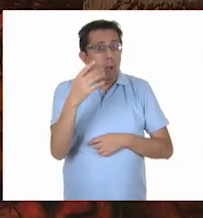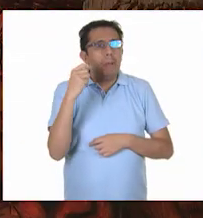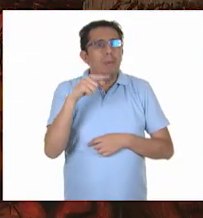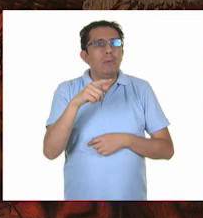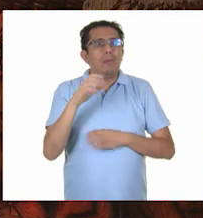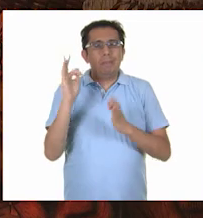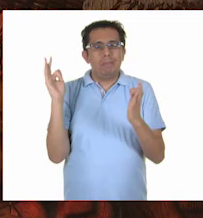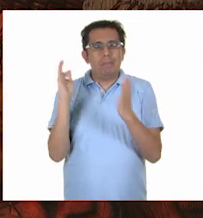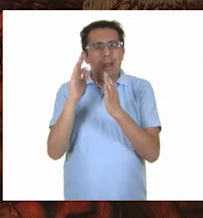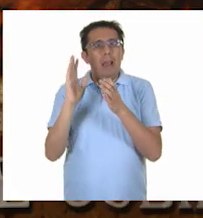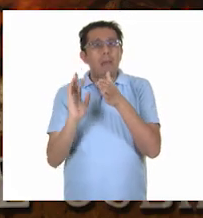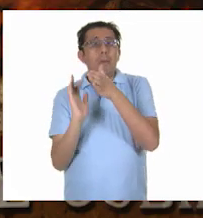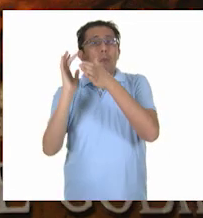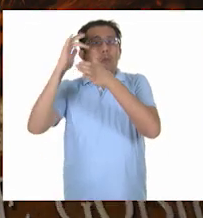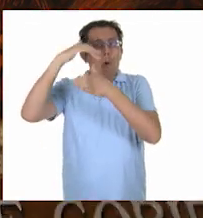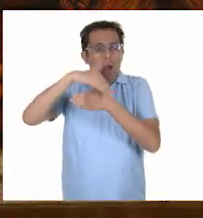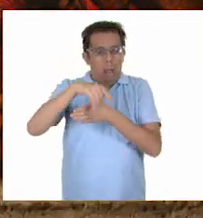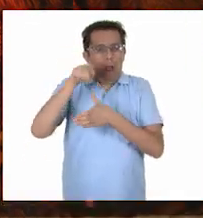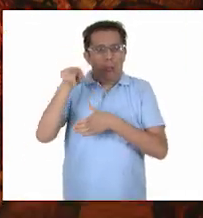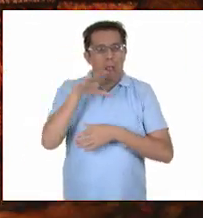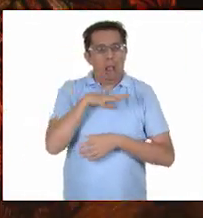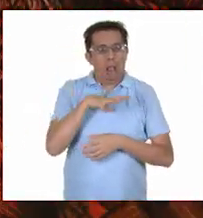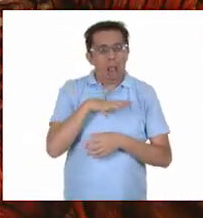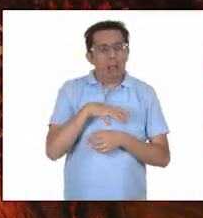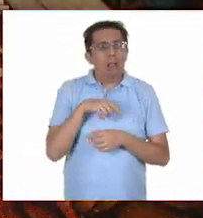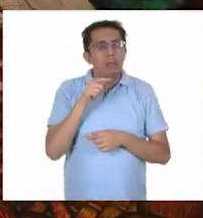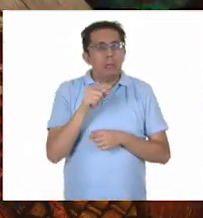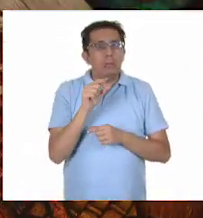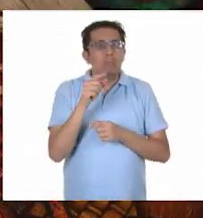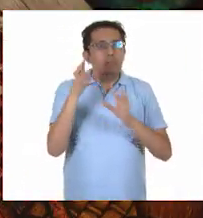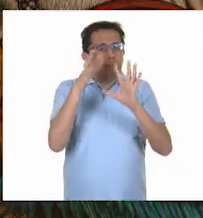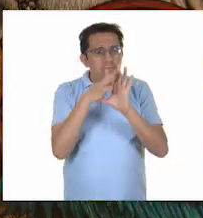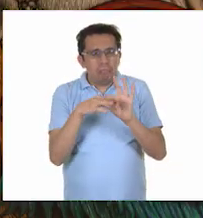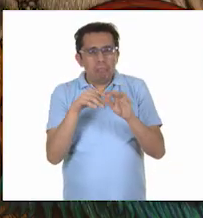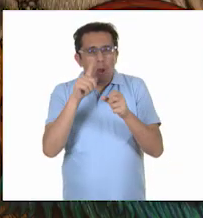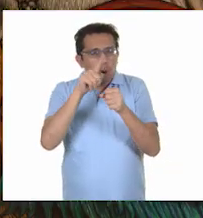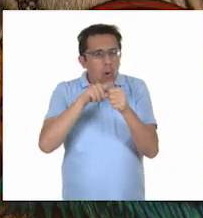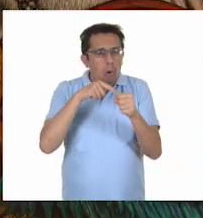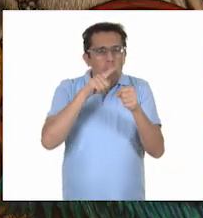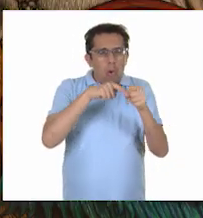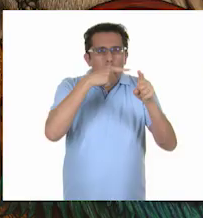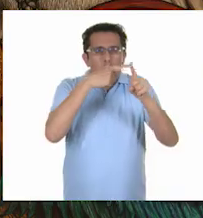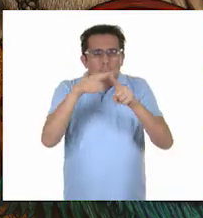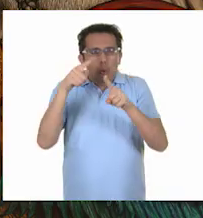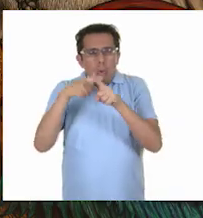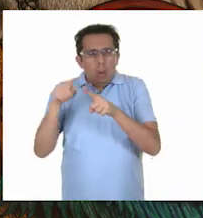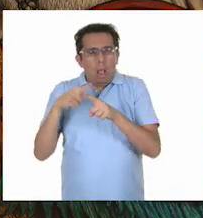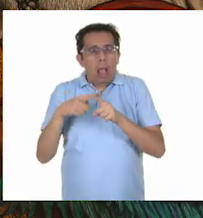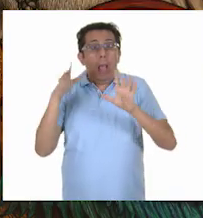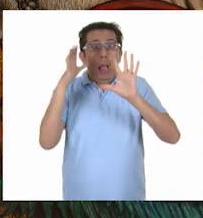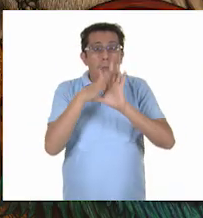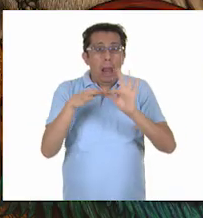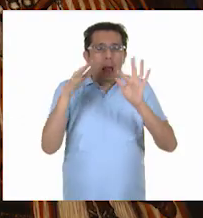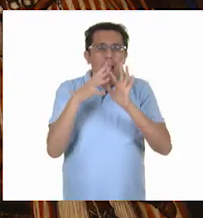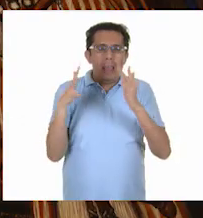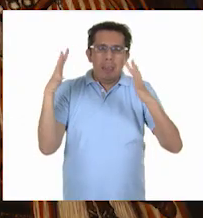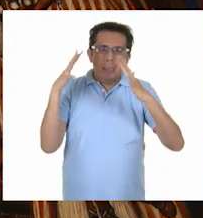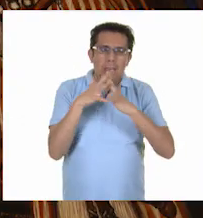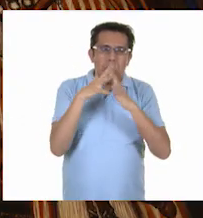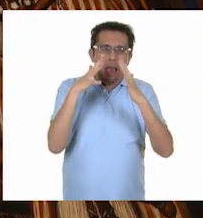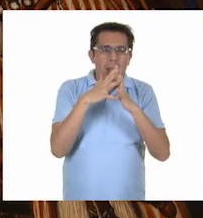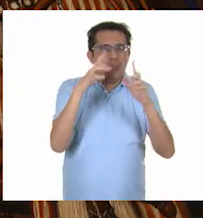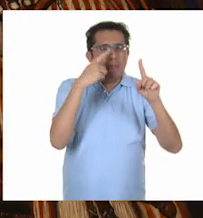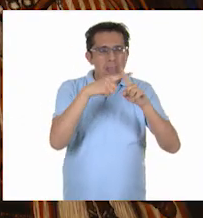volcán Matlalcueyetl. Y con una progresión de detalle y colores, destaca las intensas guerras de las antiguas